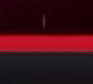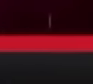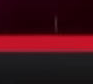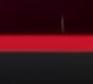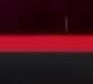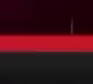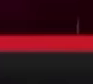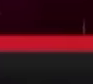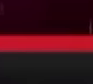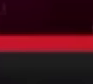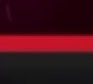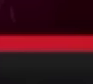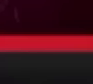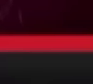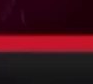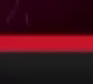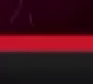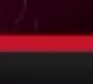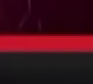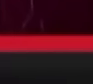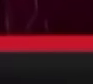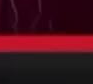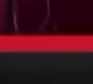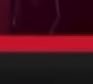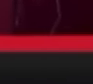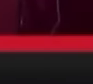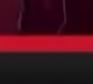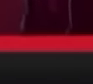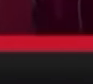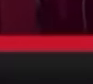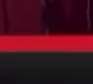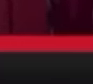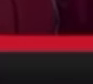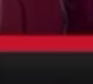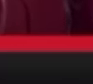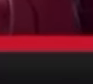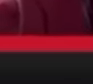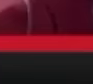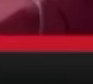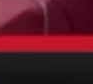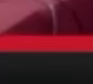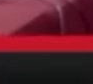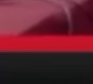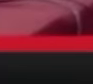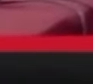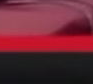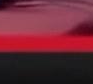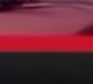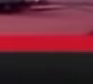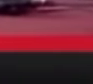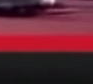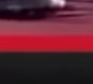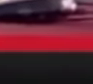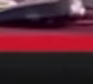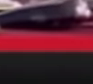Cultura, que estaba integrado por los recursos que generaba los teatros Municipal y Segura y